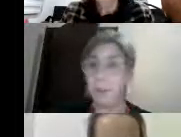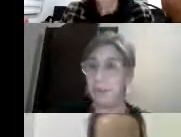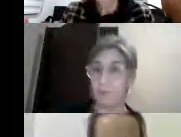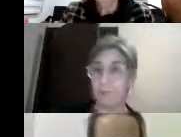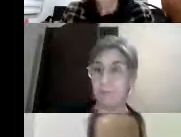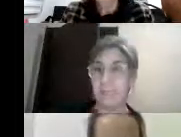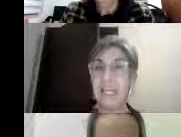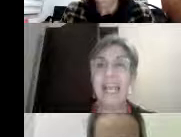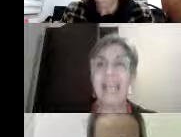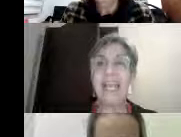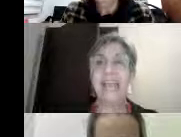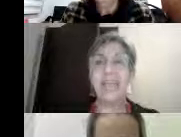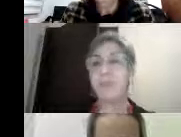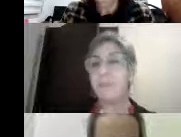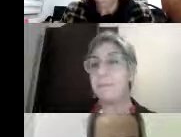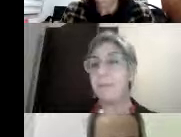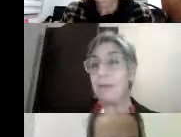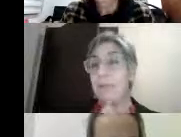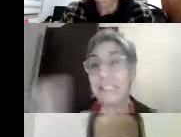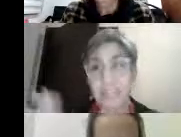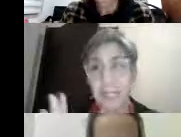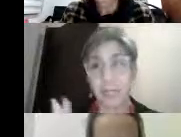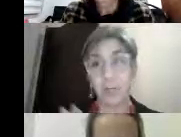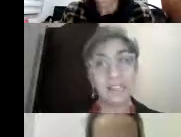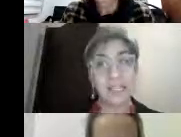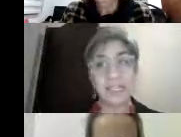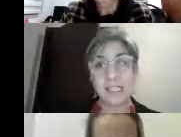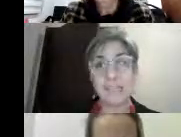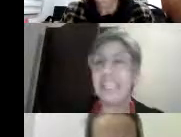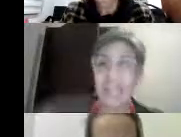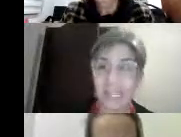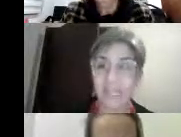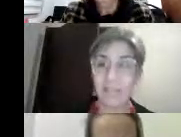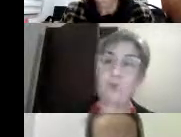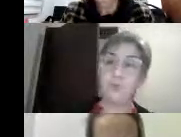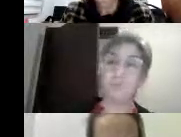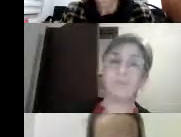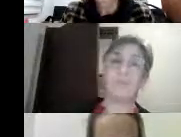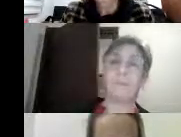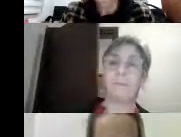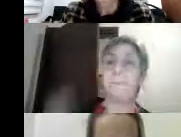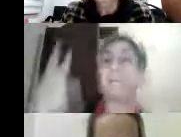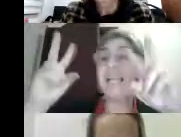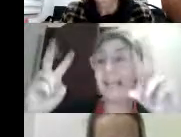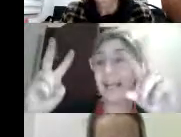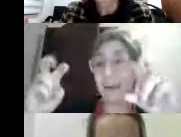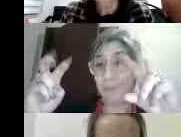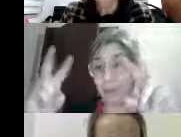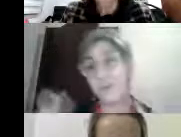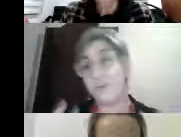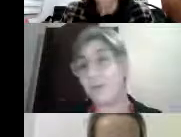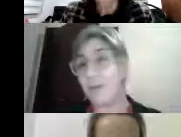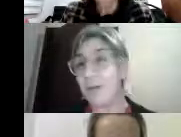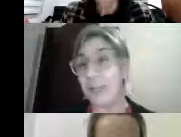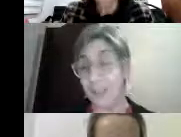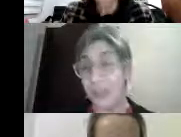Esto es lo mismo. Es una pastilla que lo que hace es evitar que el virus prenda, por